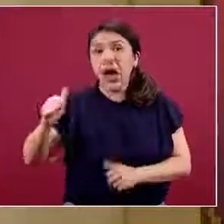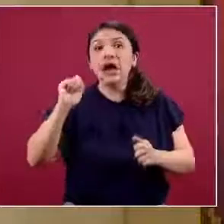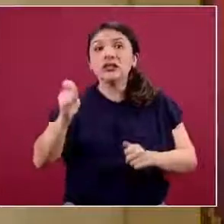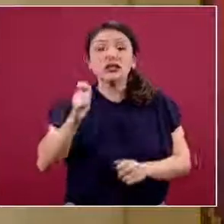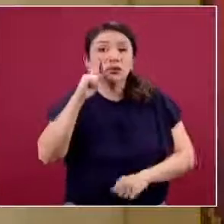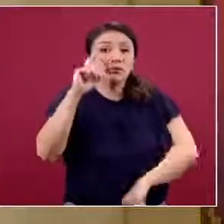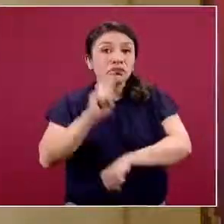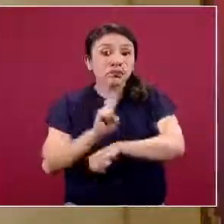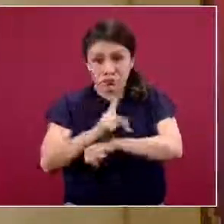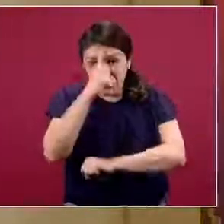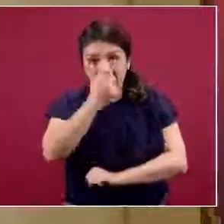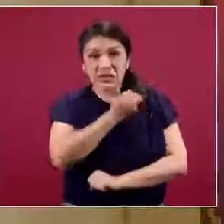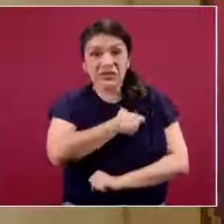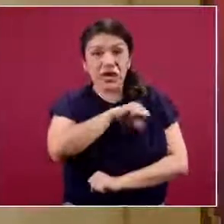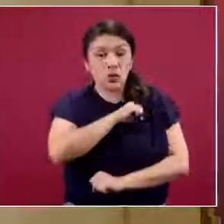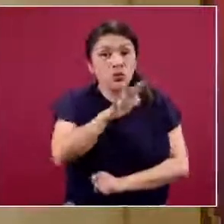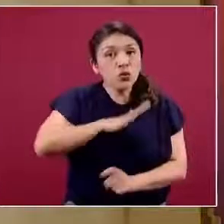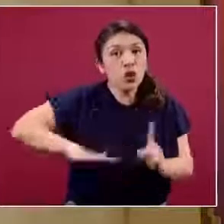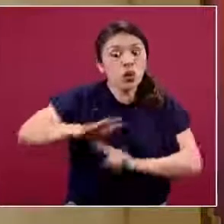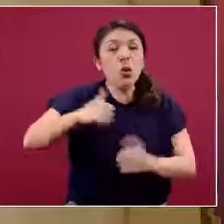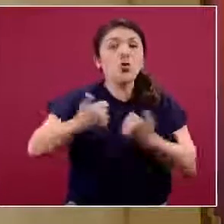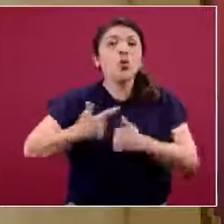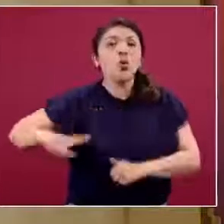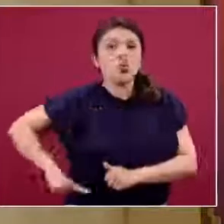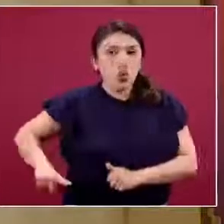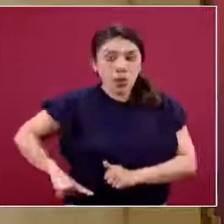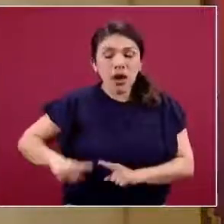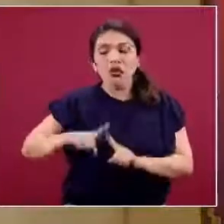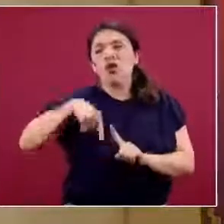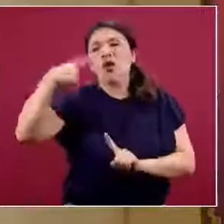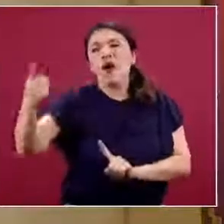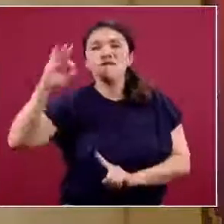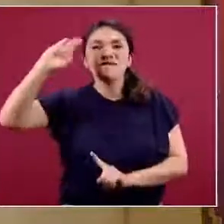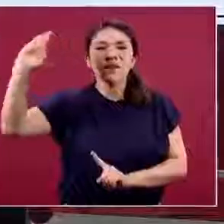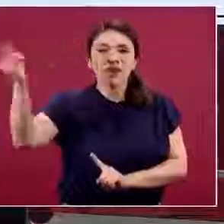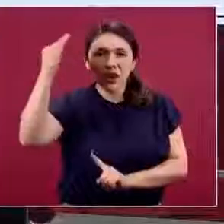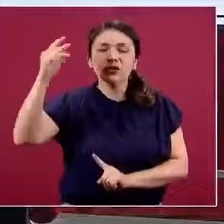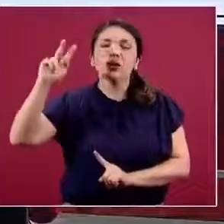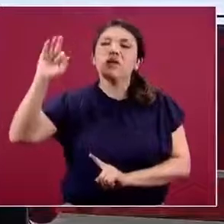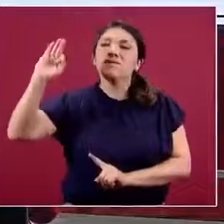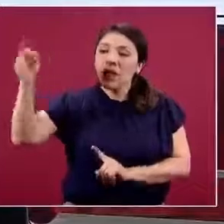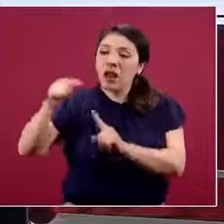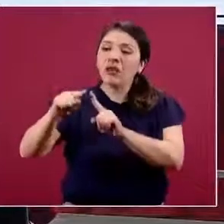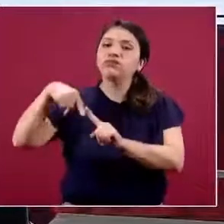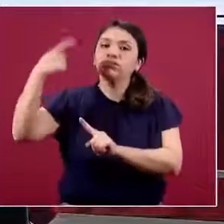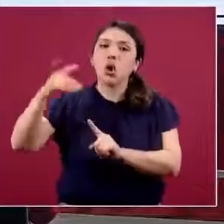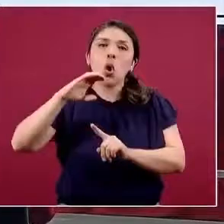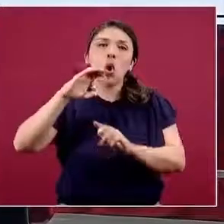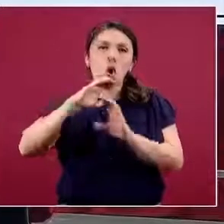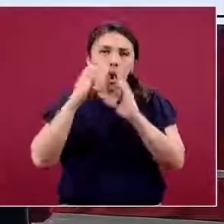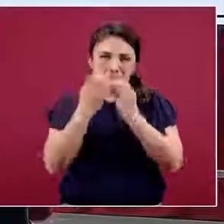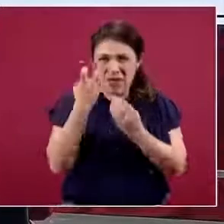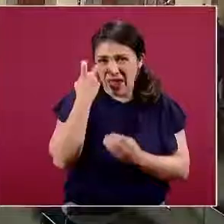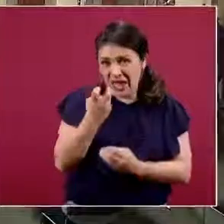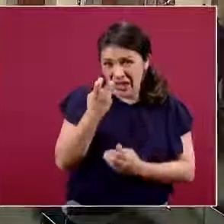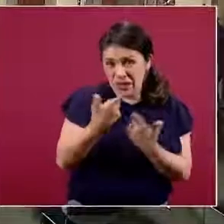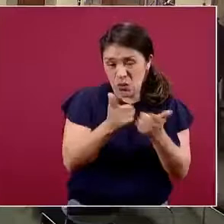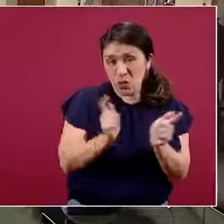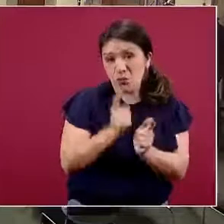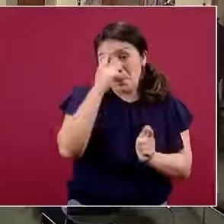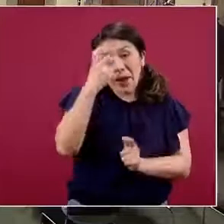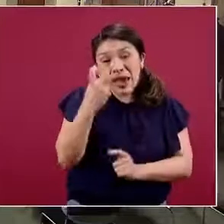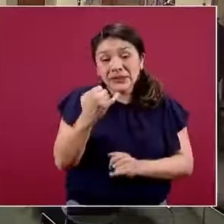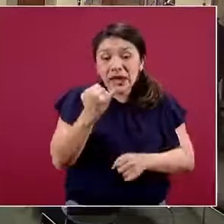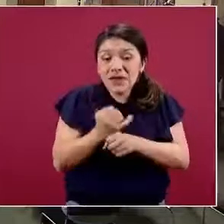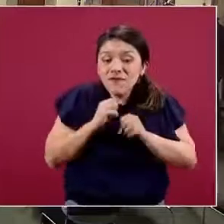jurisdicción sanitaria, hacia el Estado y del Estado hacia la Federación y la Federación hacia este Comité Nacional de Emergencias, para que toda